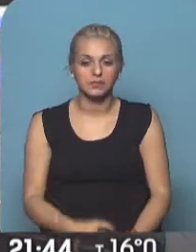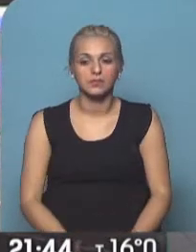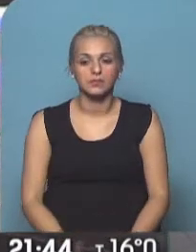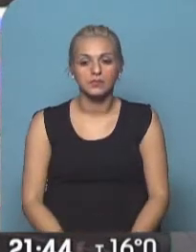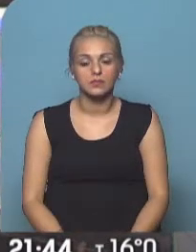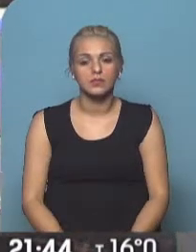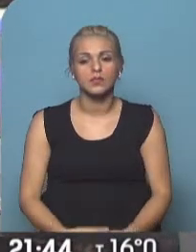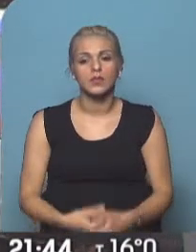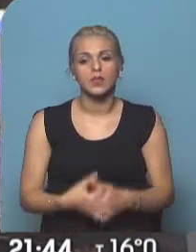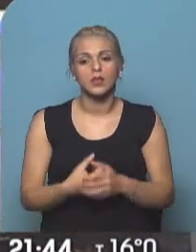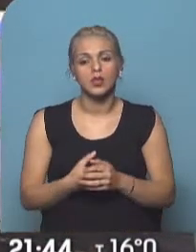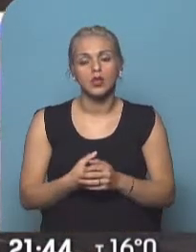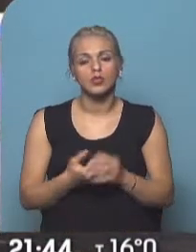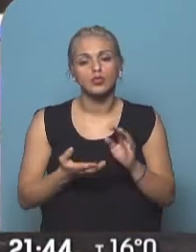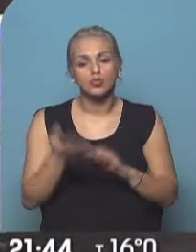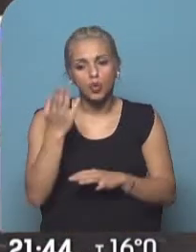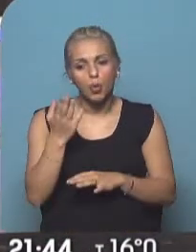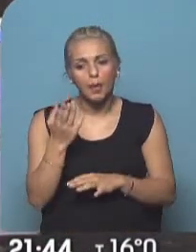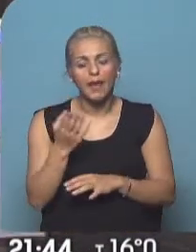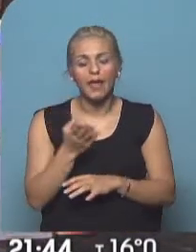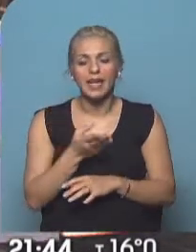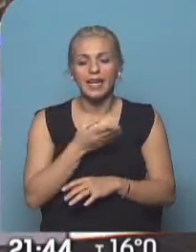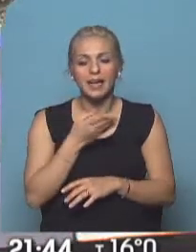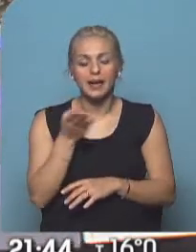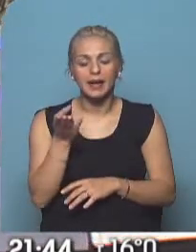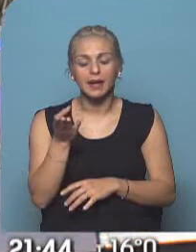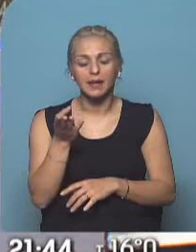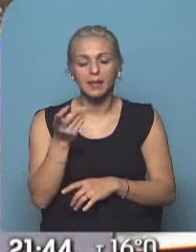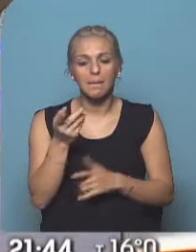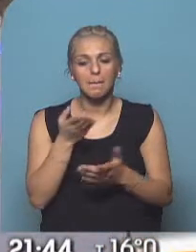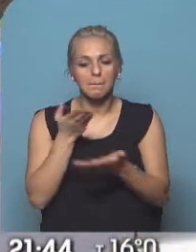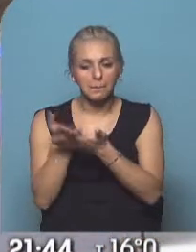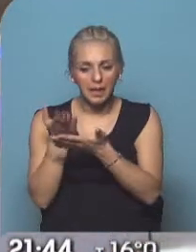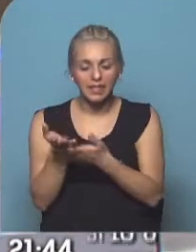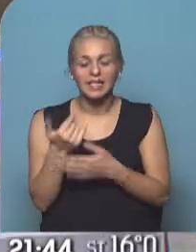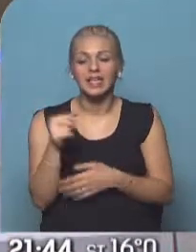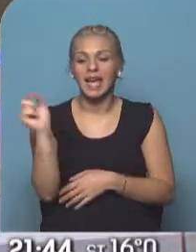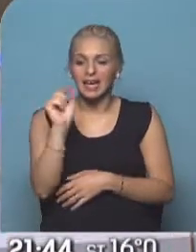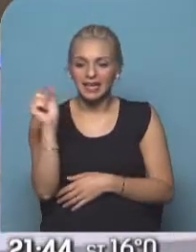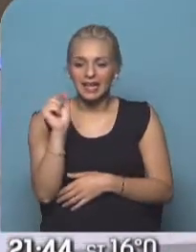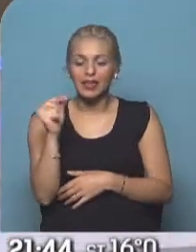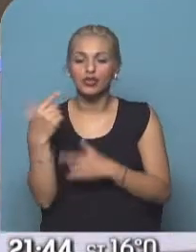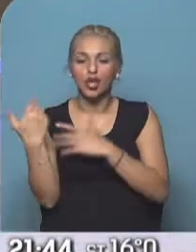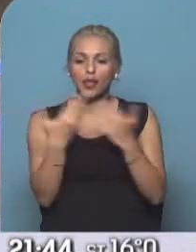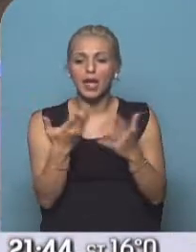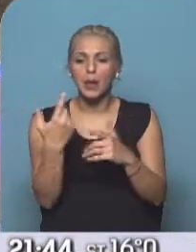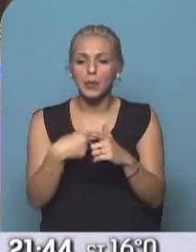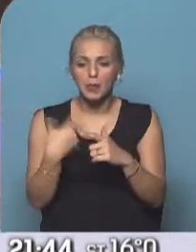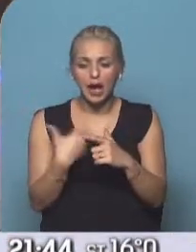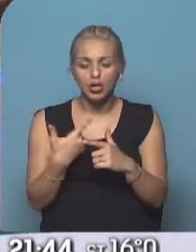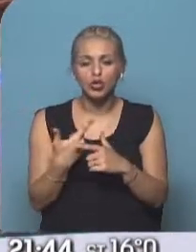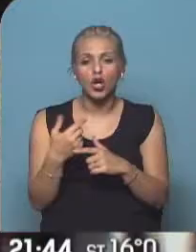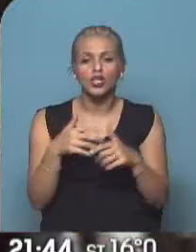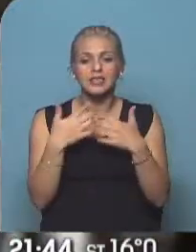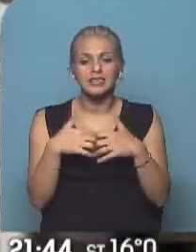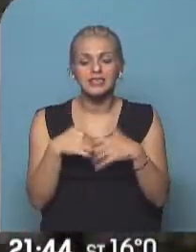sube la demanda de los créditos hipotecarios que ofrecen los bancos para la compra de la segunda vivienda a través del sistema uva